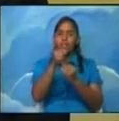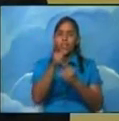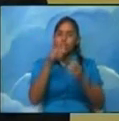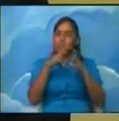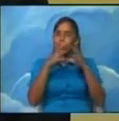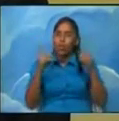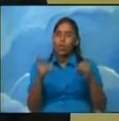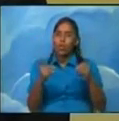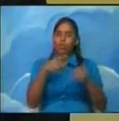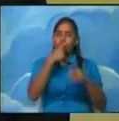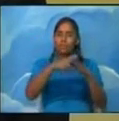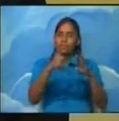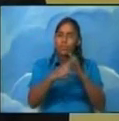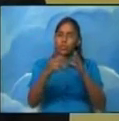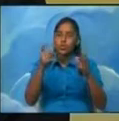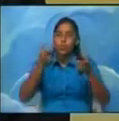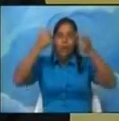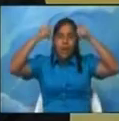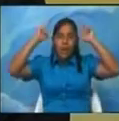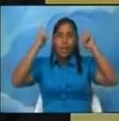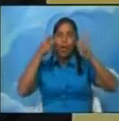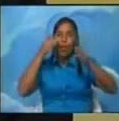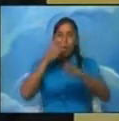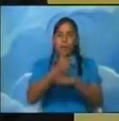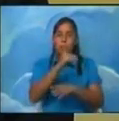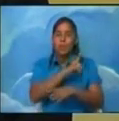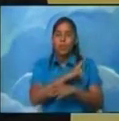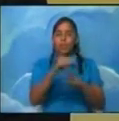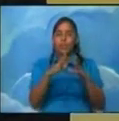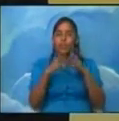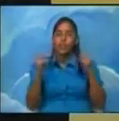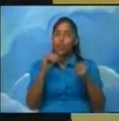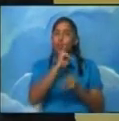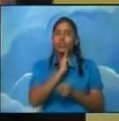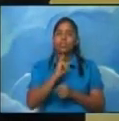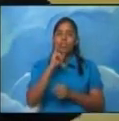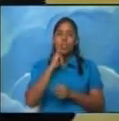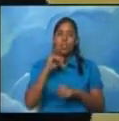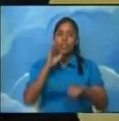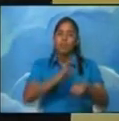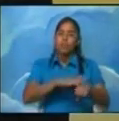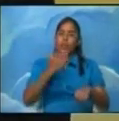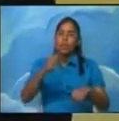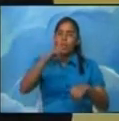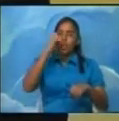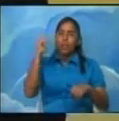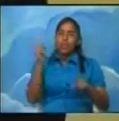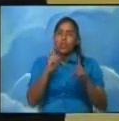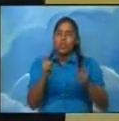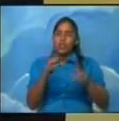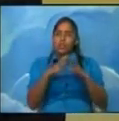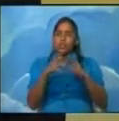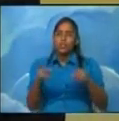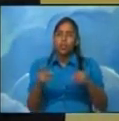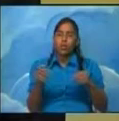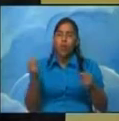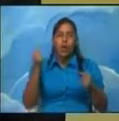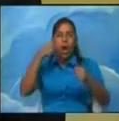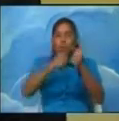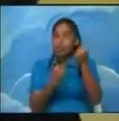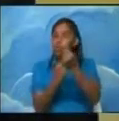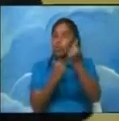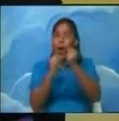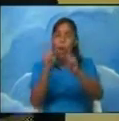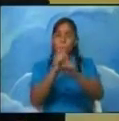tiendas y todo su ganado en medio de todo Israel. Porque Dios no apoya el